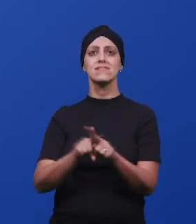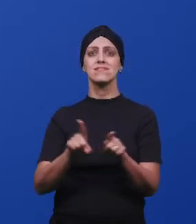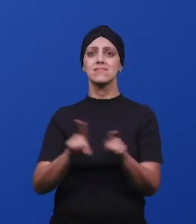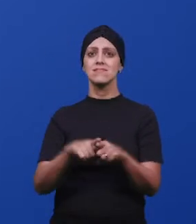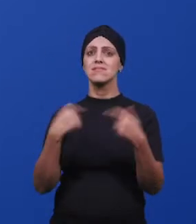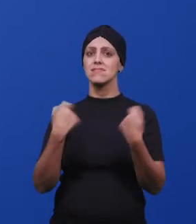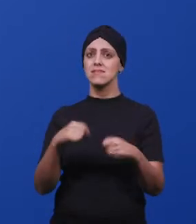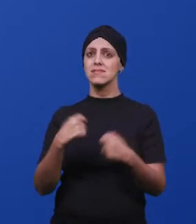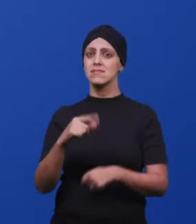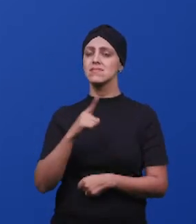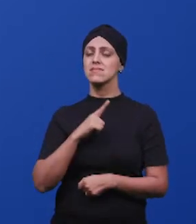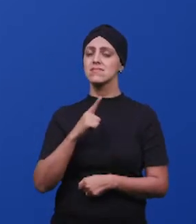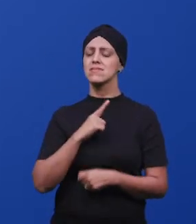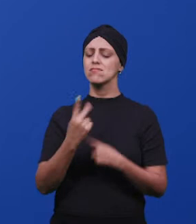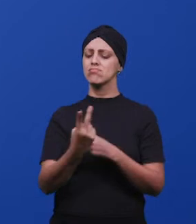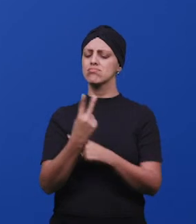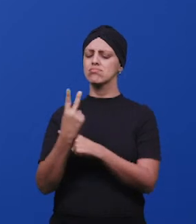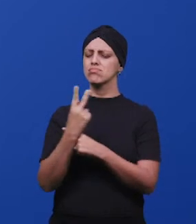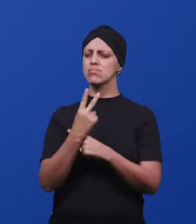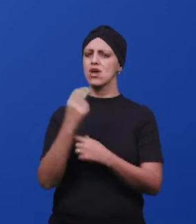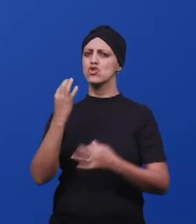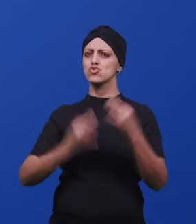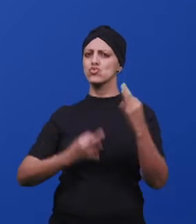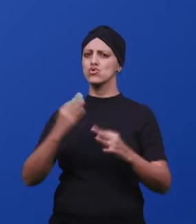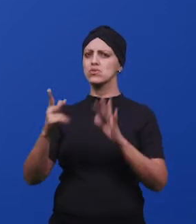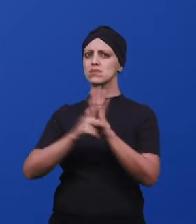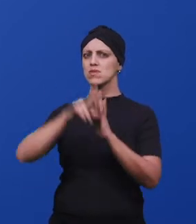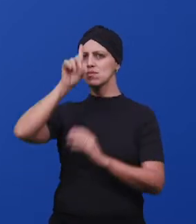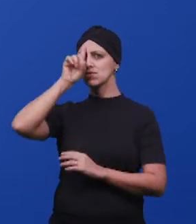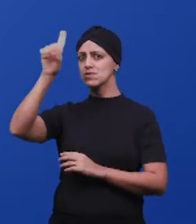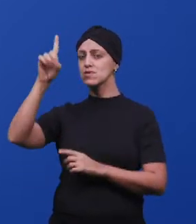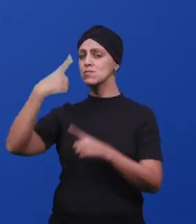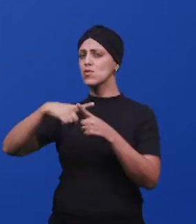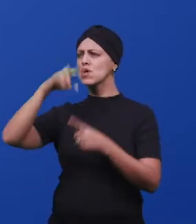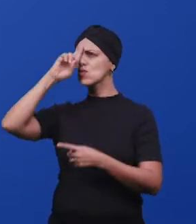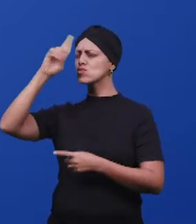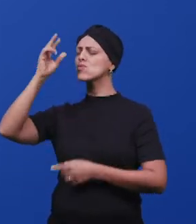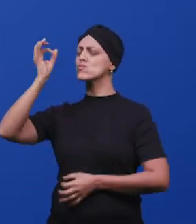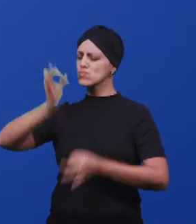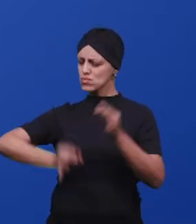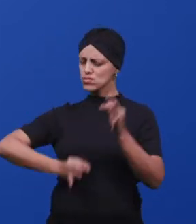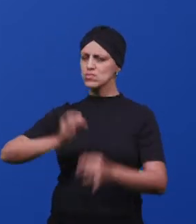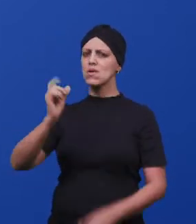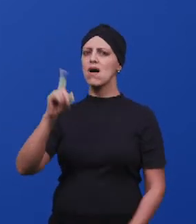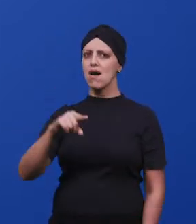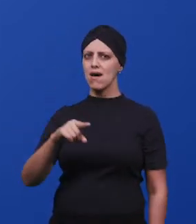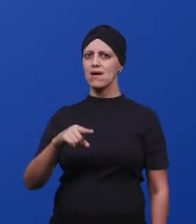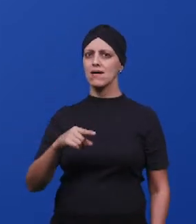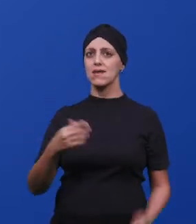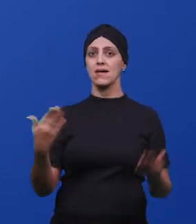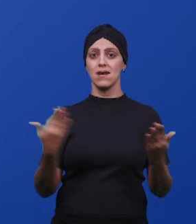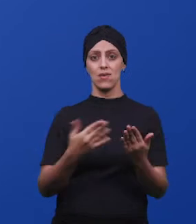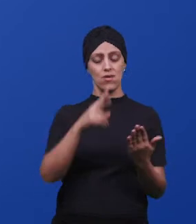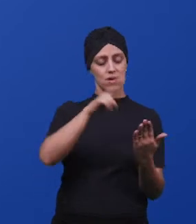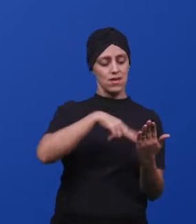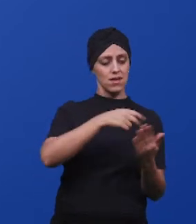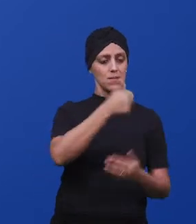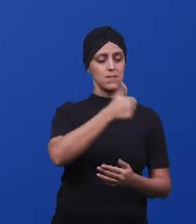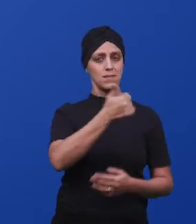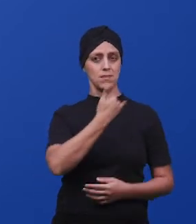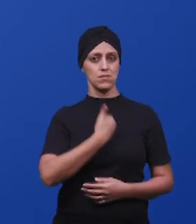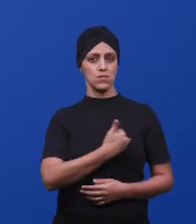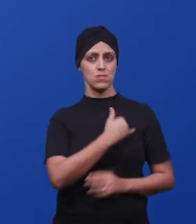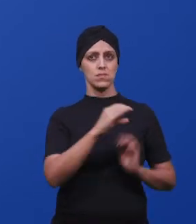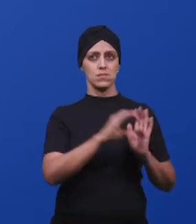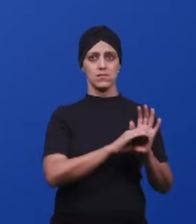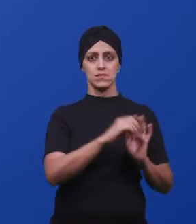Dios. También, hermanos, tenemos que nos proteger con la justicia de Dios, pues el Señor es justo para con nosotros. Ahora voy a